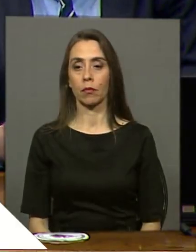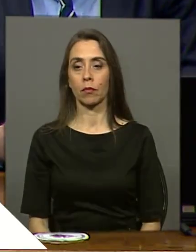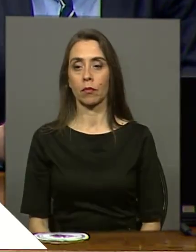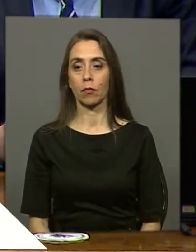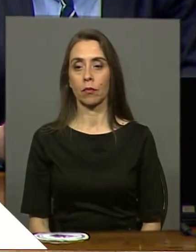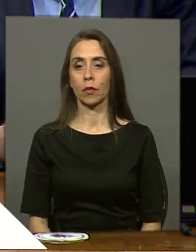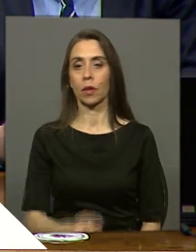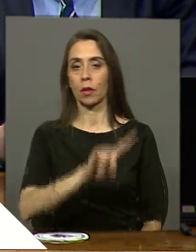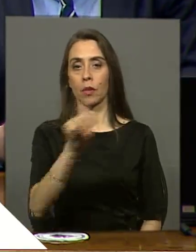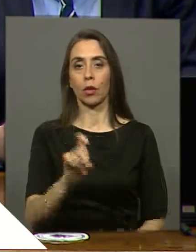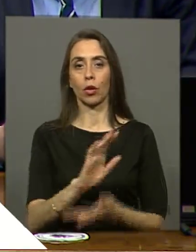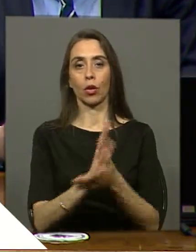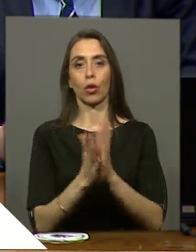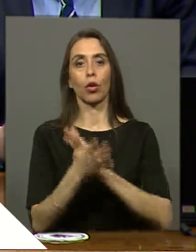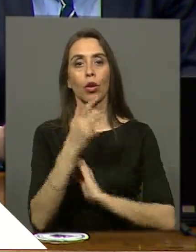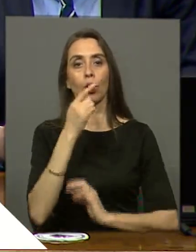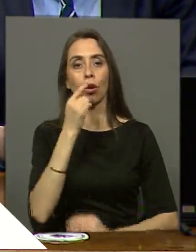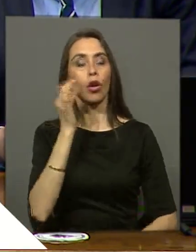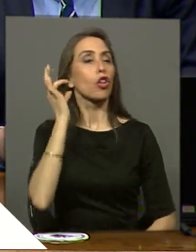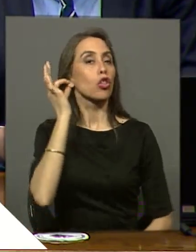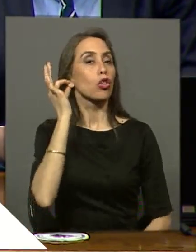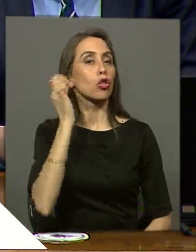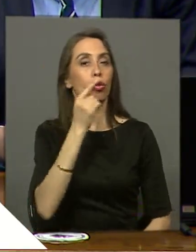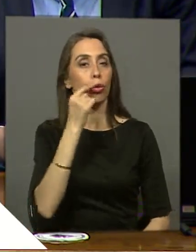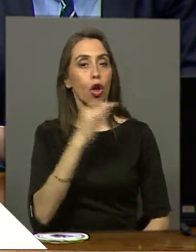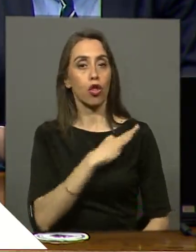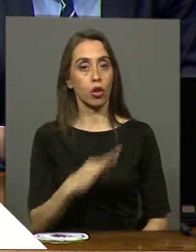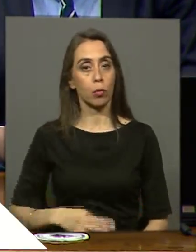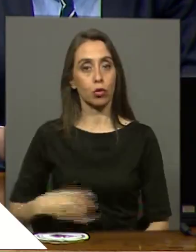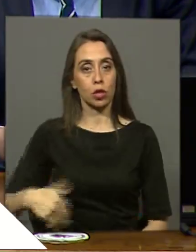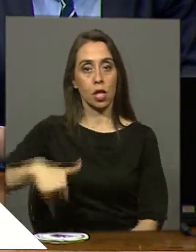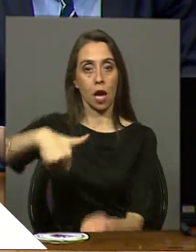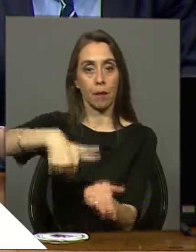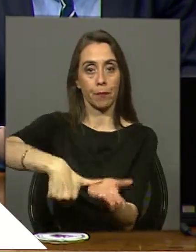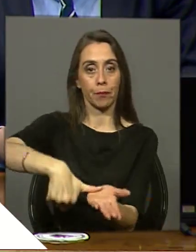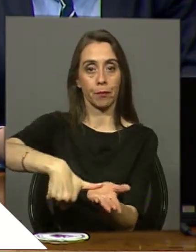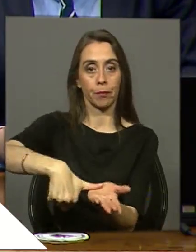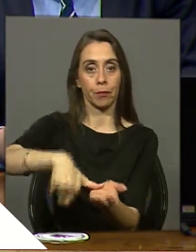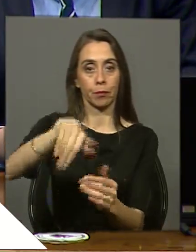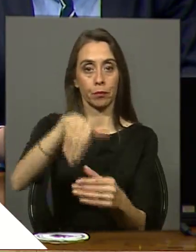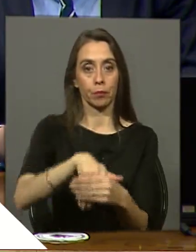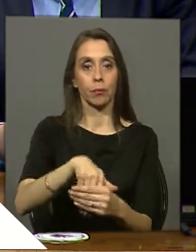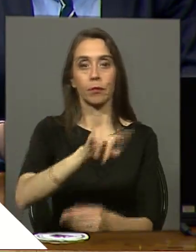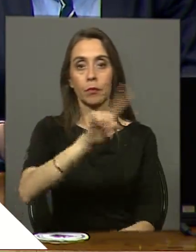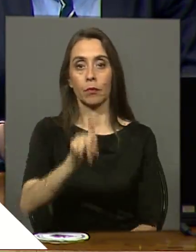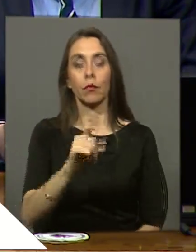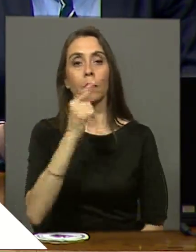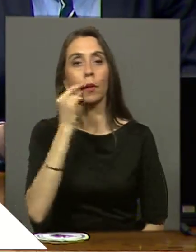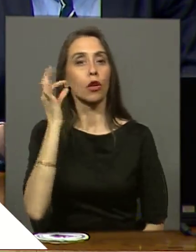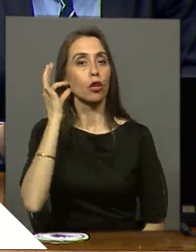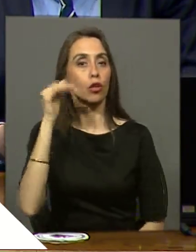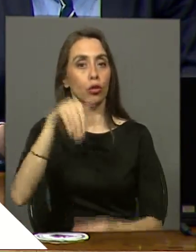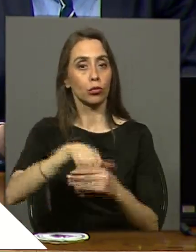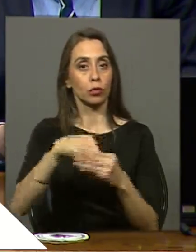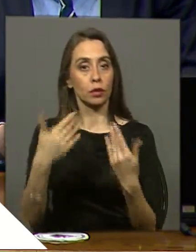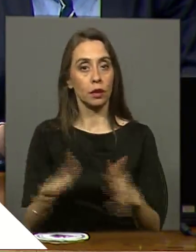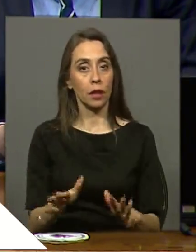han votado todas las diputadas y todos los diputados han votado todas y todos